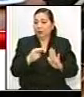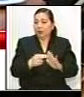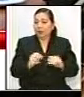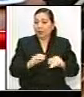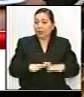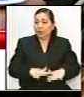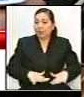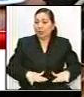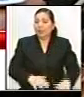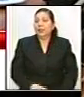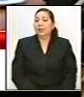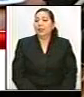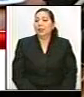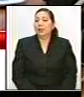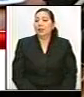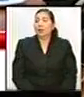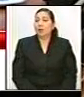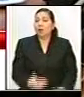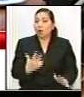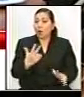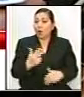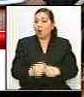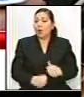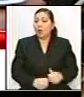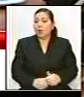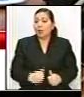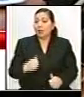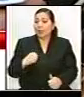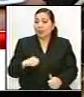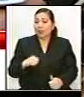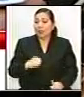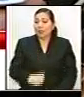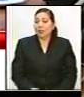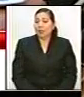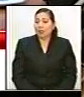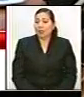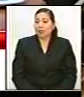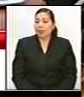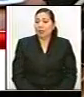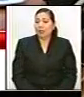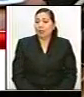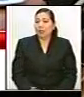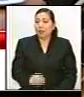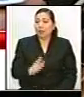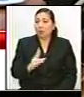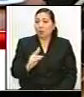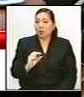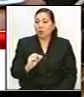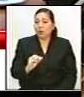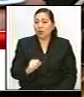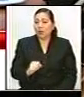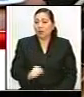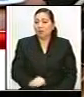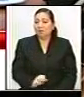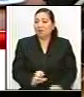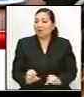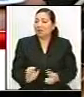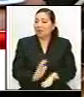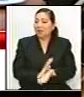terreno. Pasaron 8 años de alcalde, que fue el señor Carlos Burgo Horna, no lo